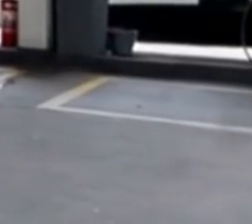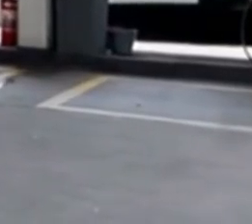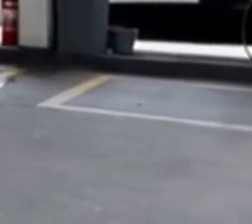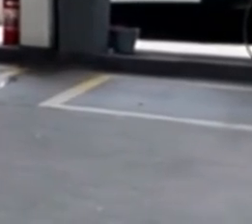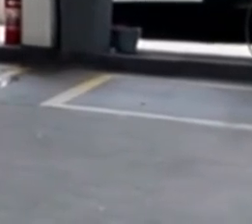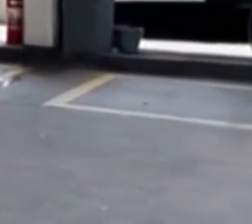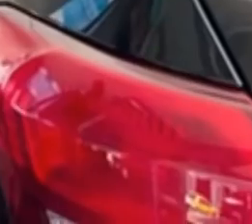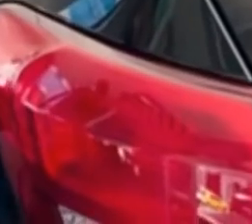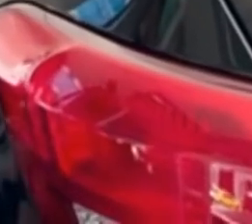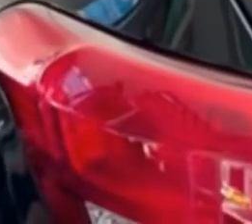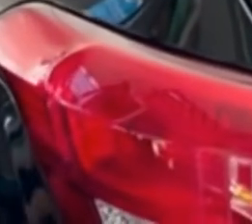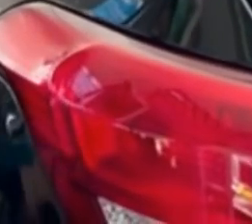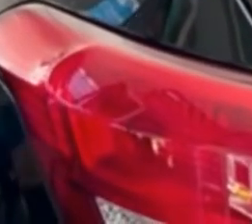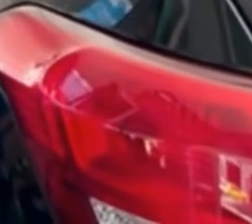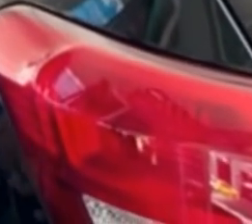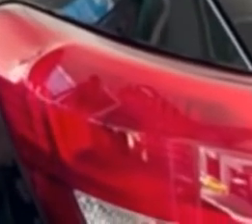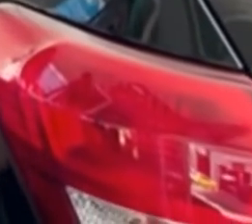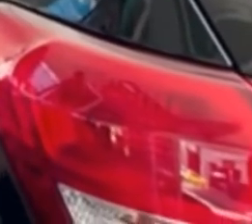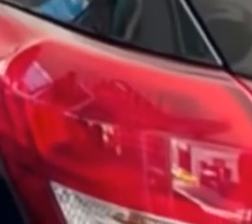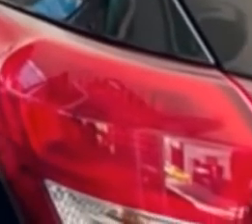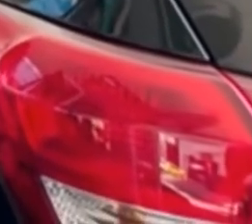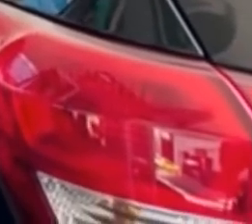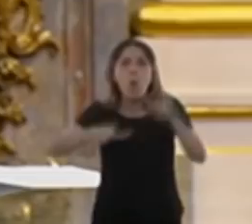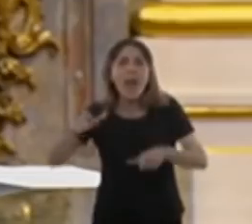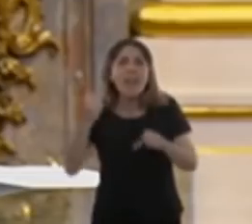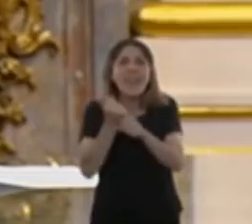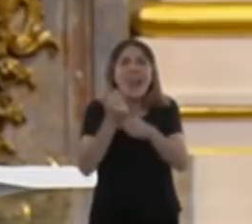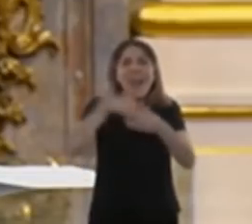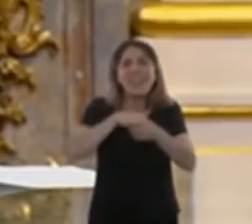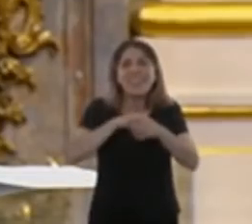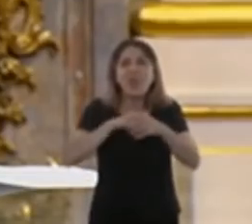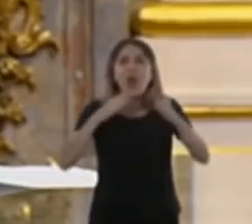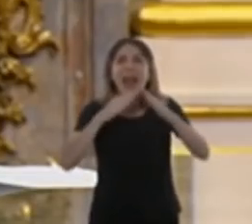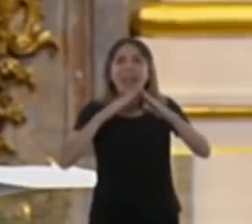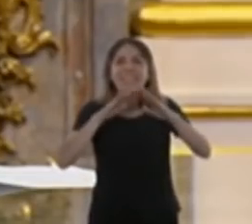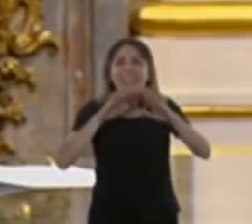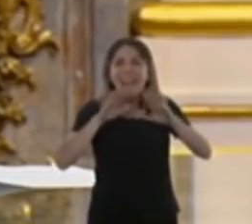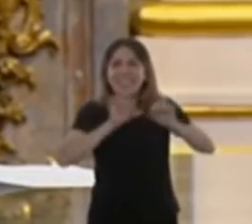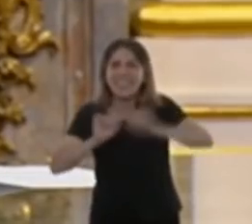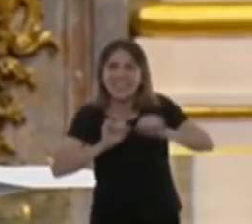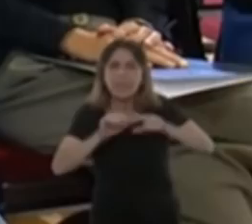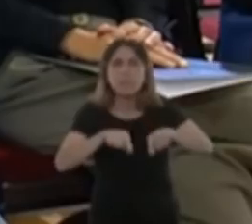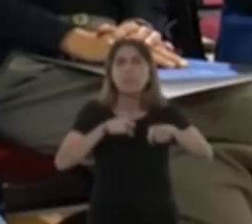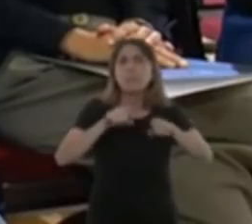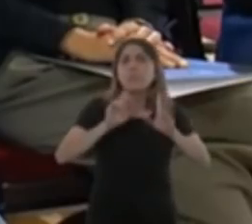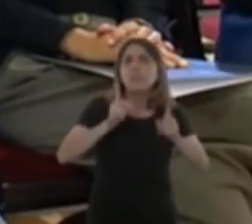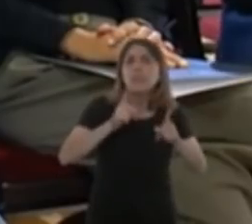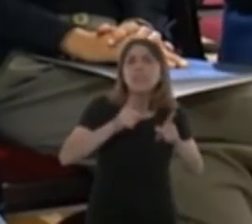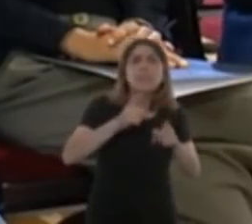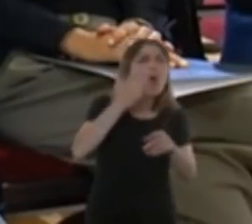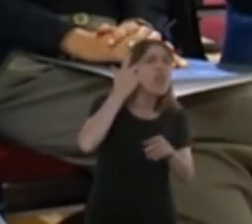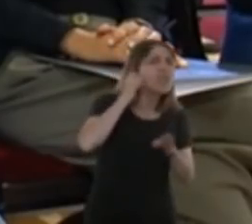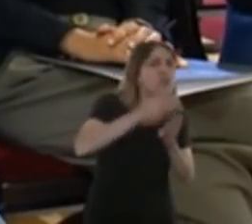dicho motivo el gobierno otorgará un subsidio a ciertos sectores particulares para la población entre 18 y